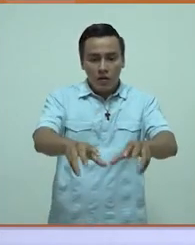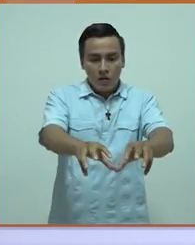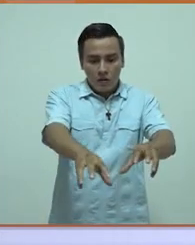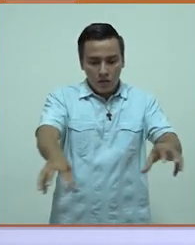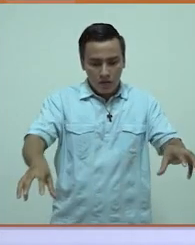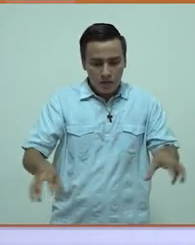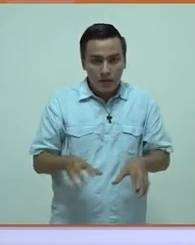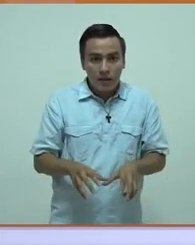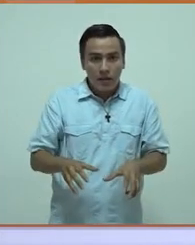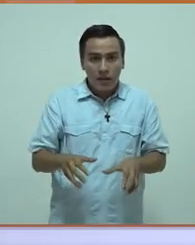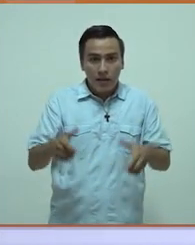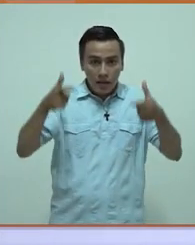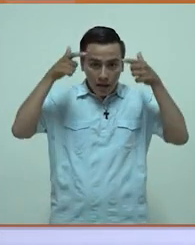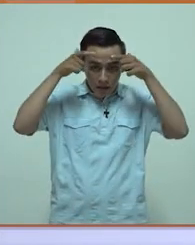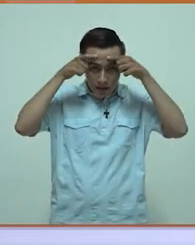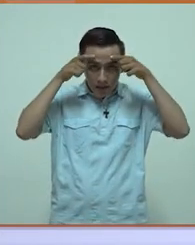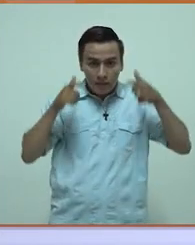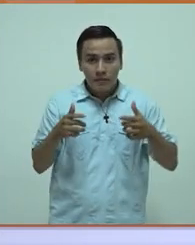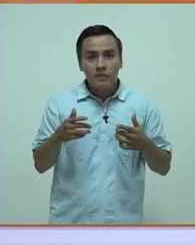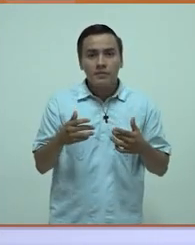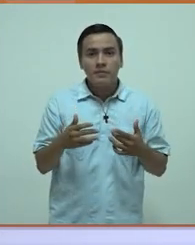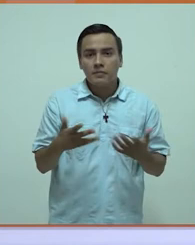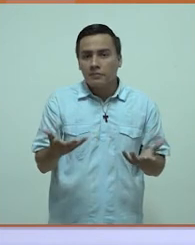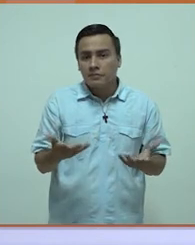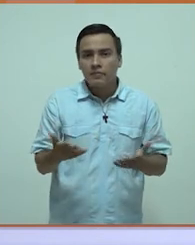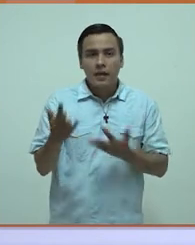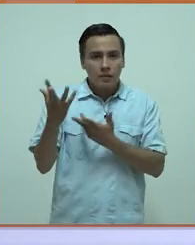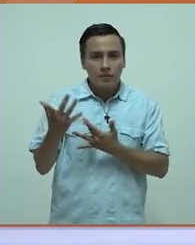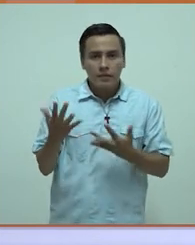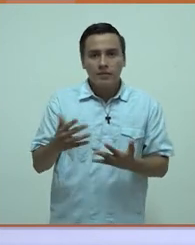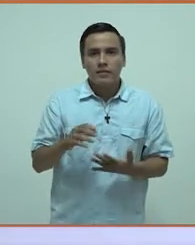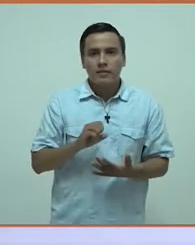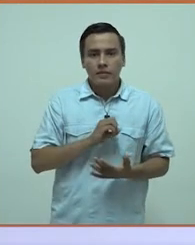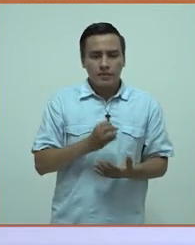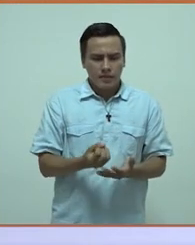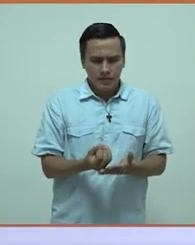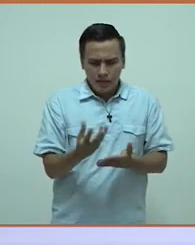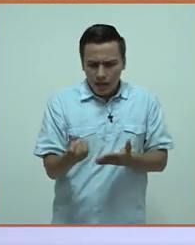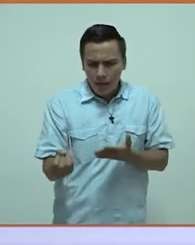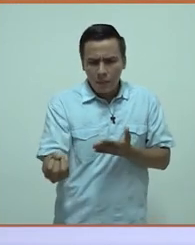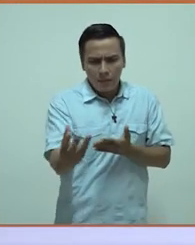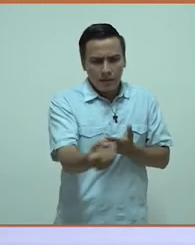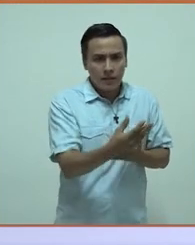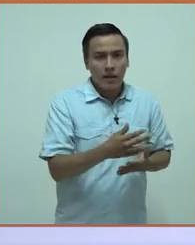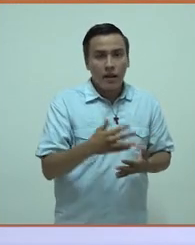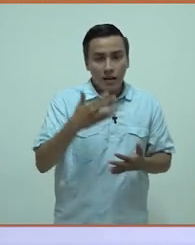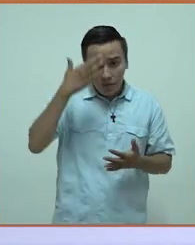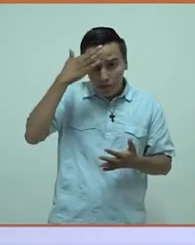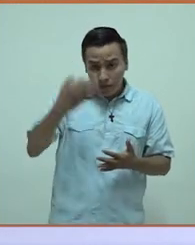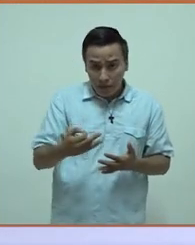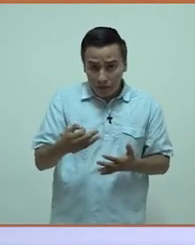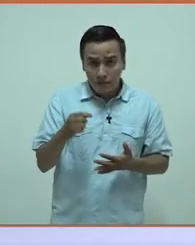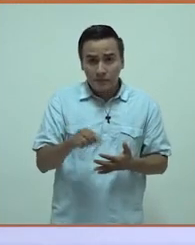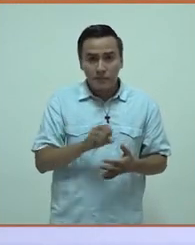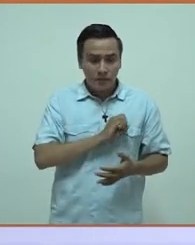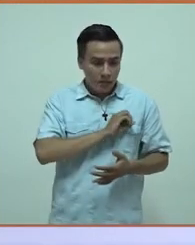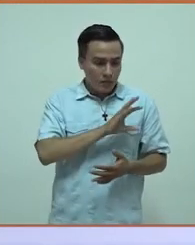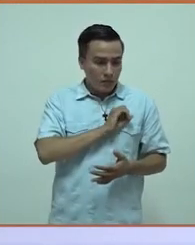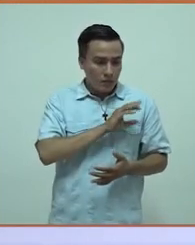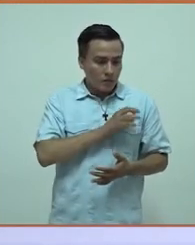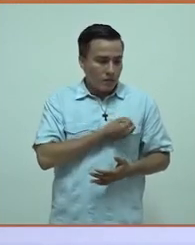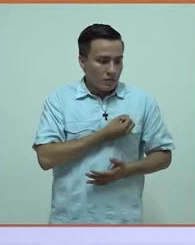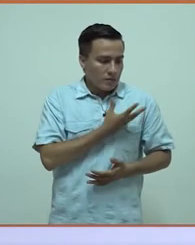Adviento nos hace tener siempre esa luz de la fe, esa llama del amor hacia Jesús, esa